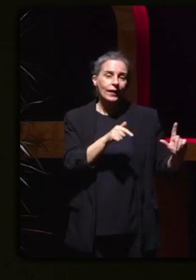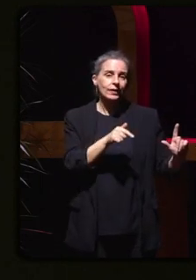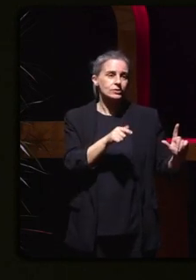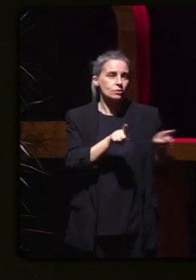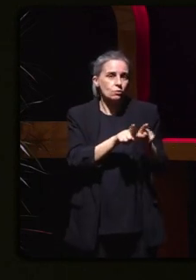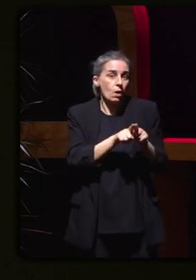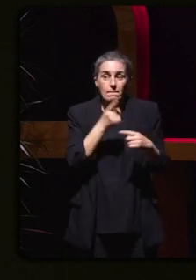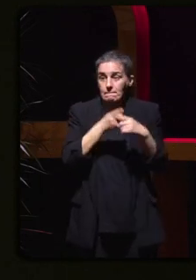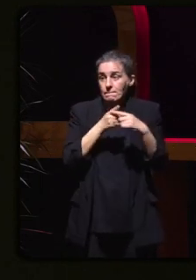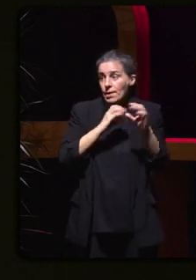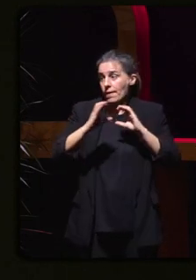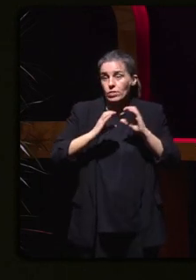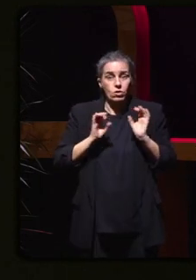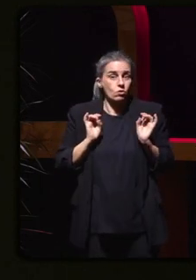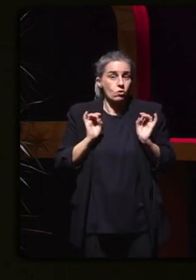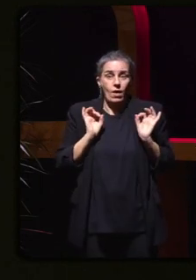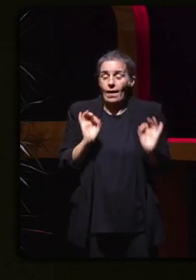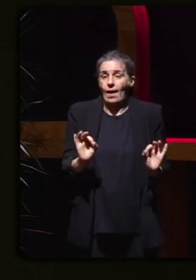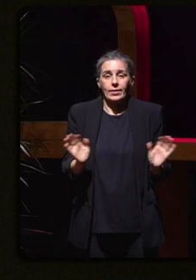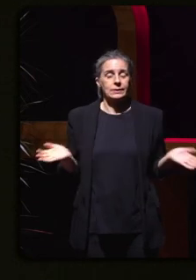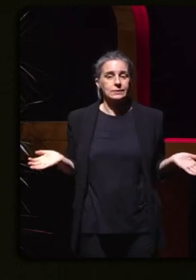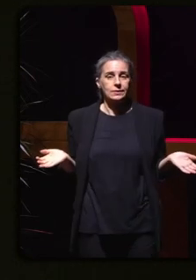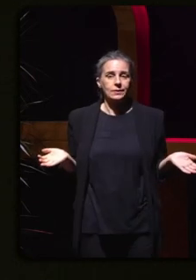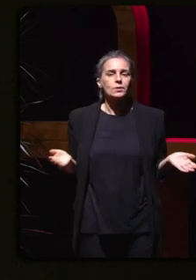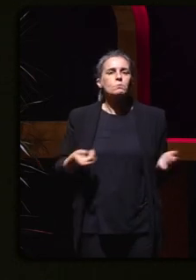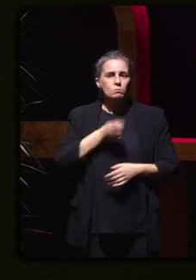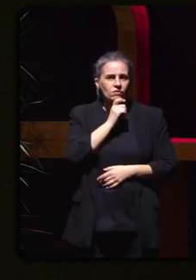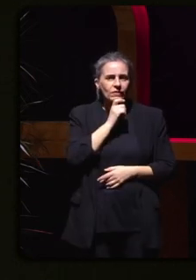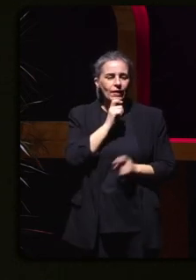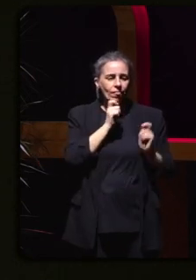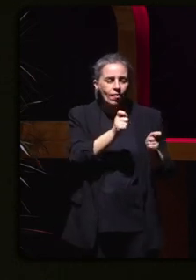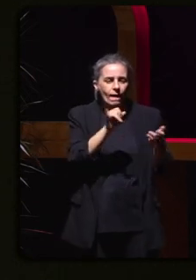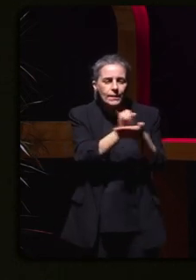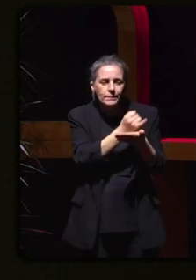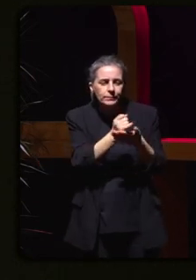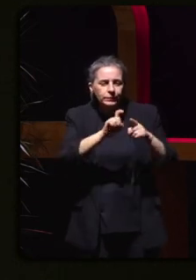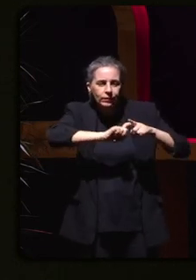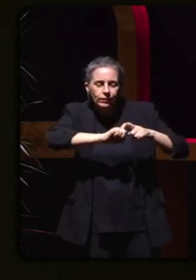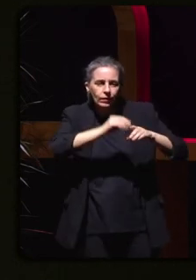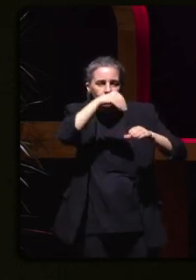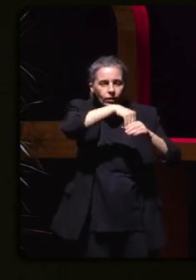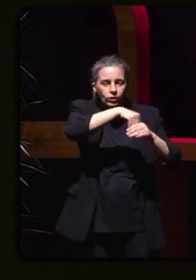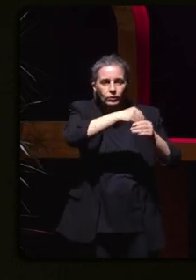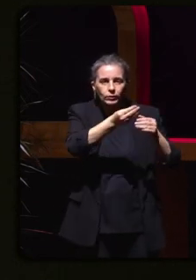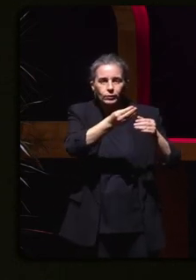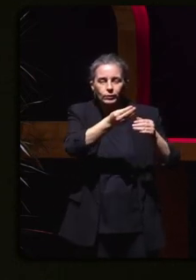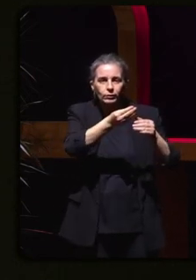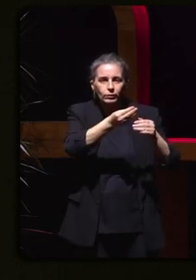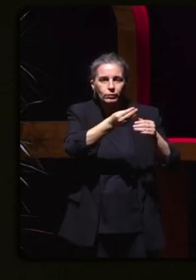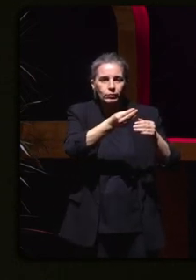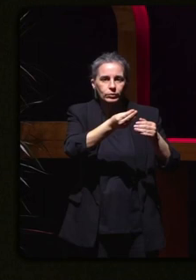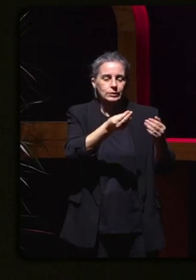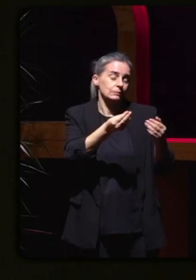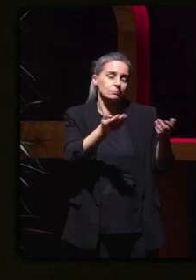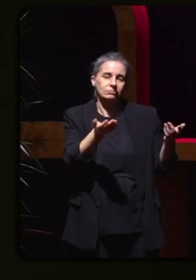un medio y como tal es muy difícil categorizarla dentro de esos de esos